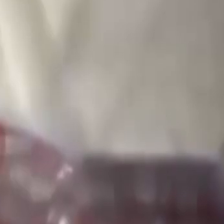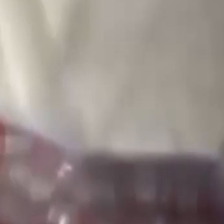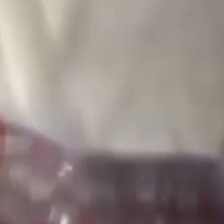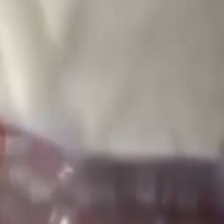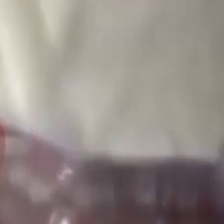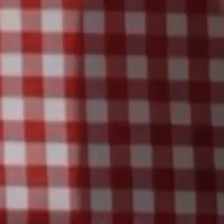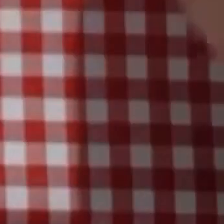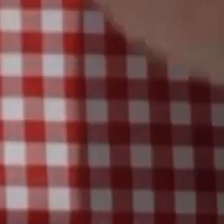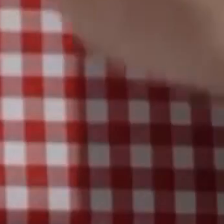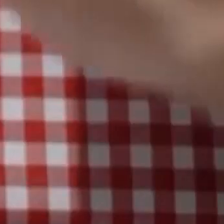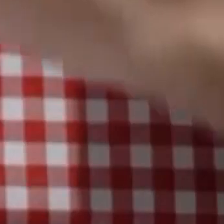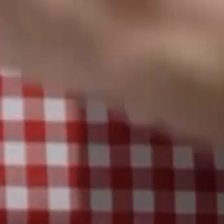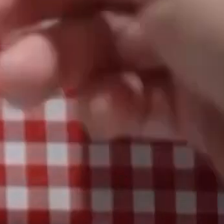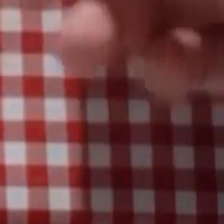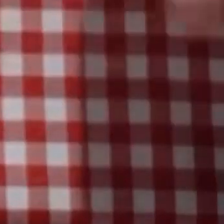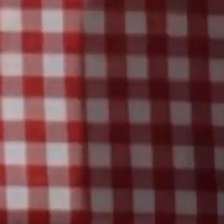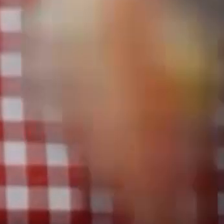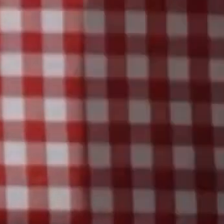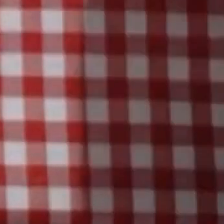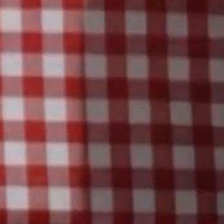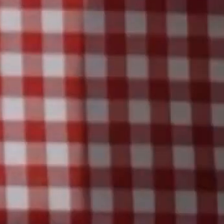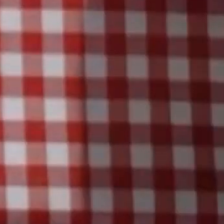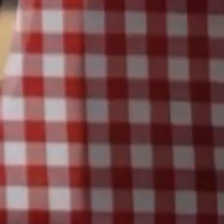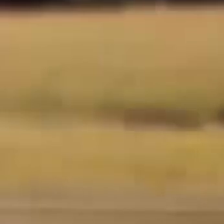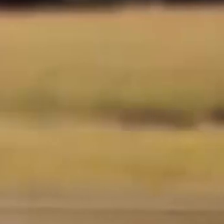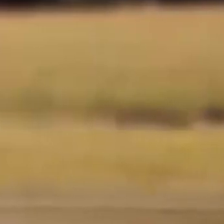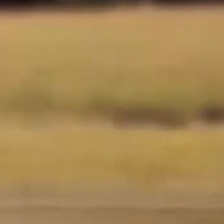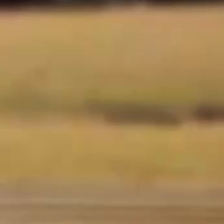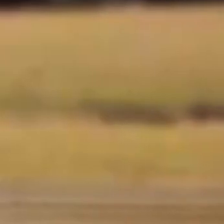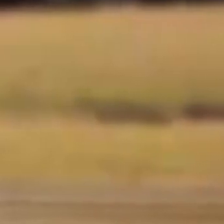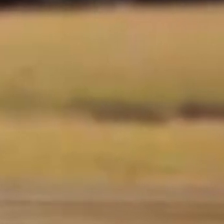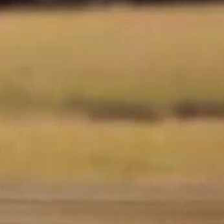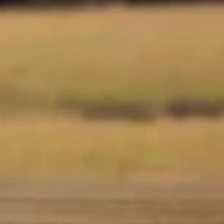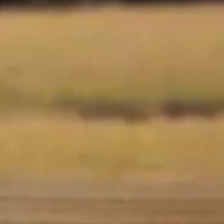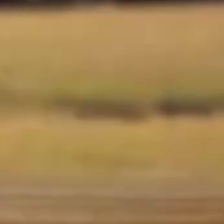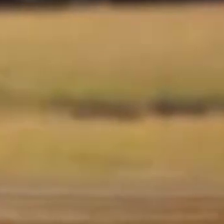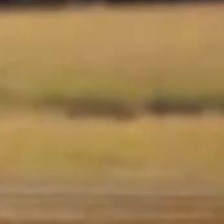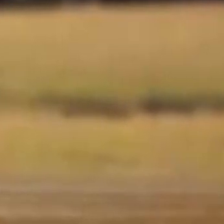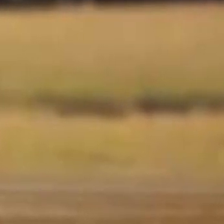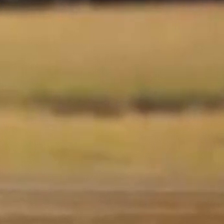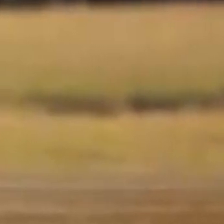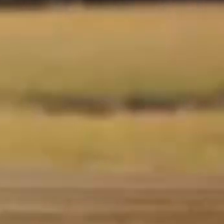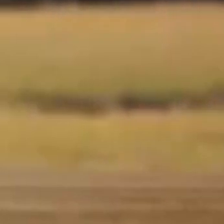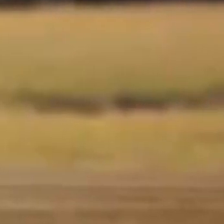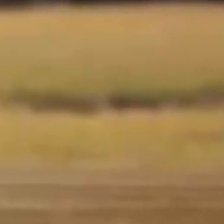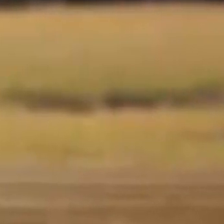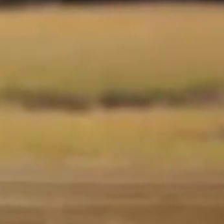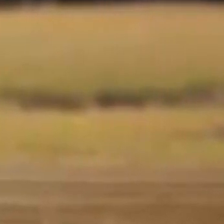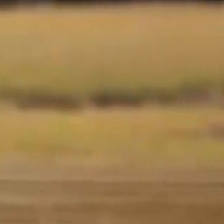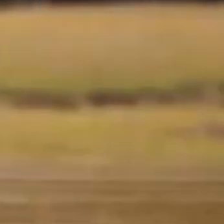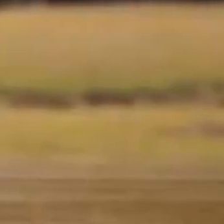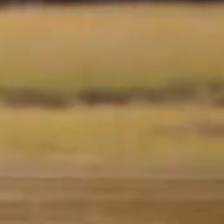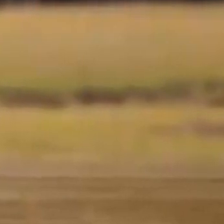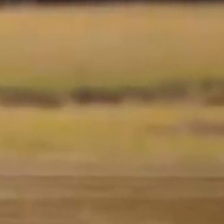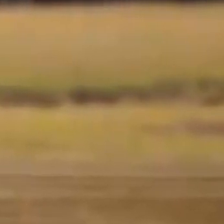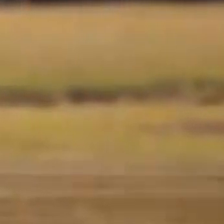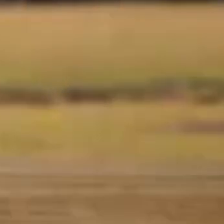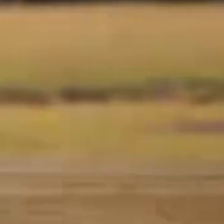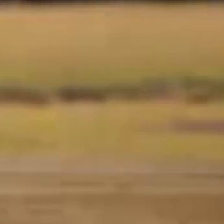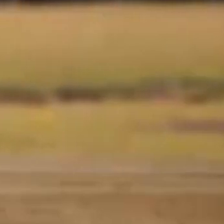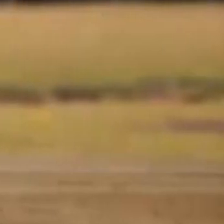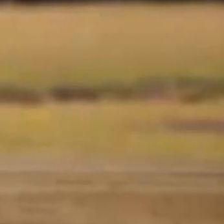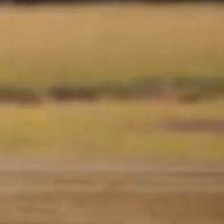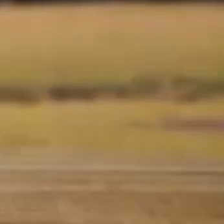Una deliciosa mezcla, ideal para todo tipo de personas. Y ahora nos transformamos a un envase biodegradable